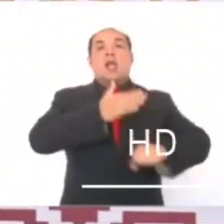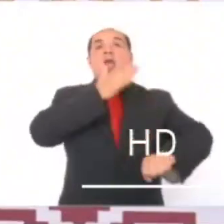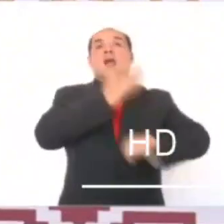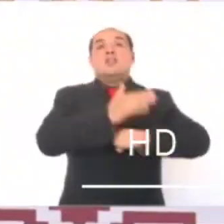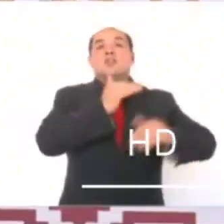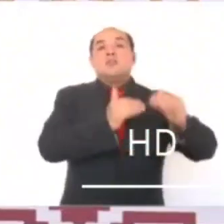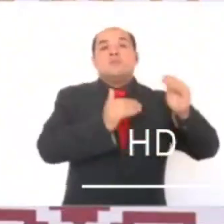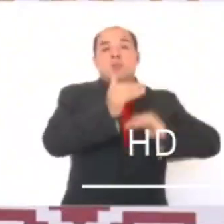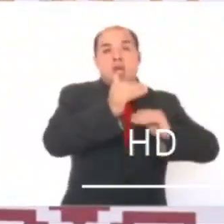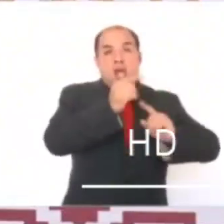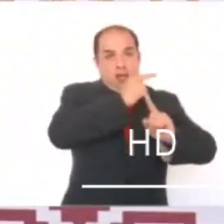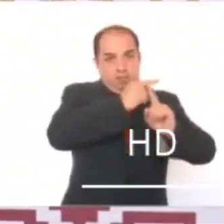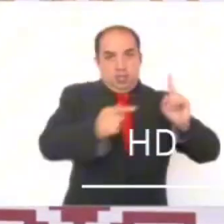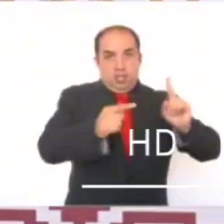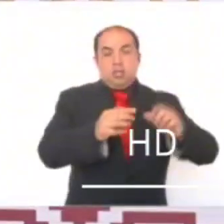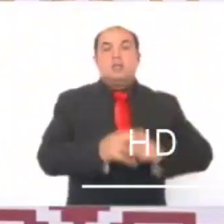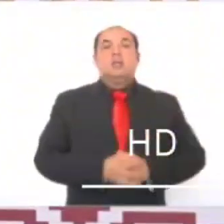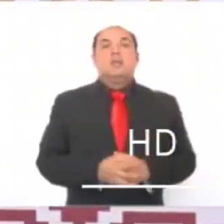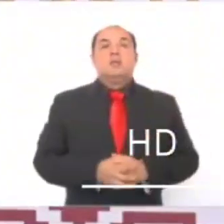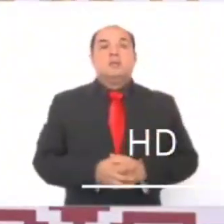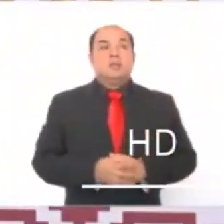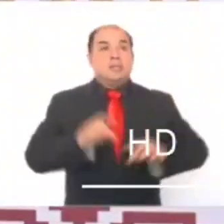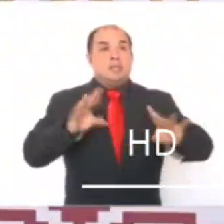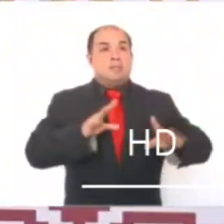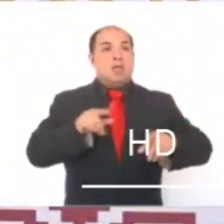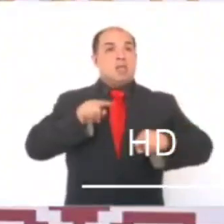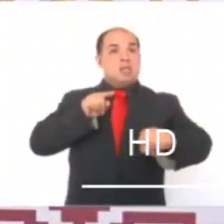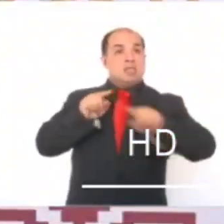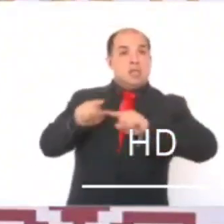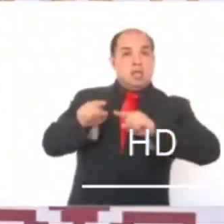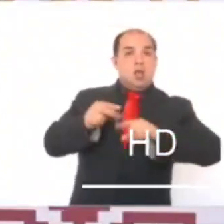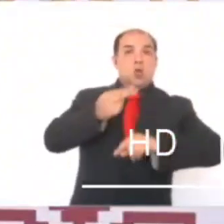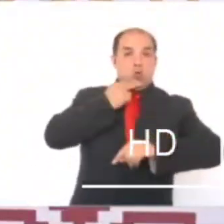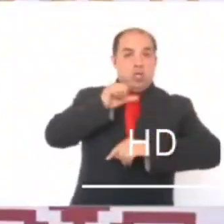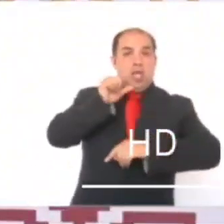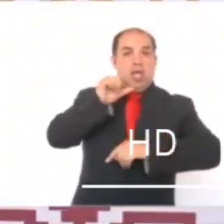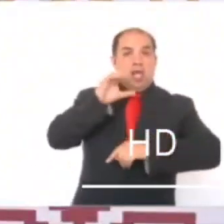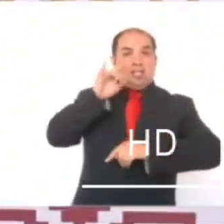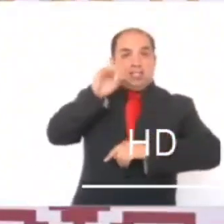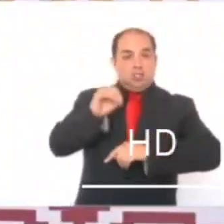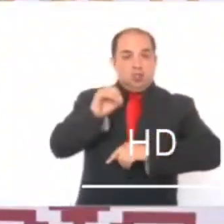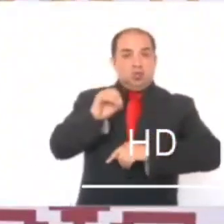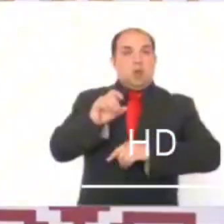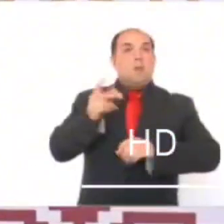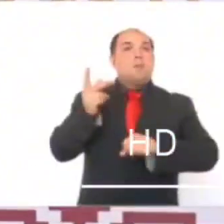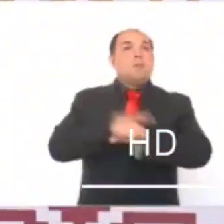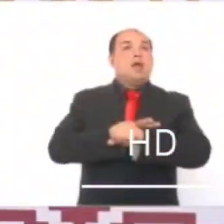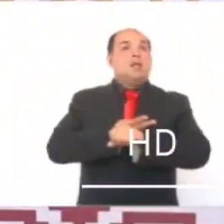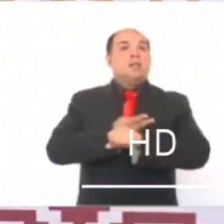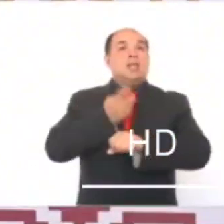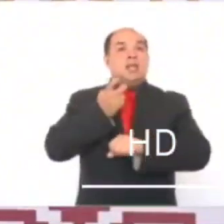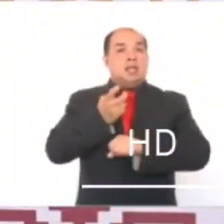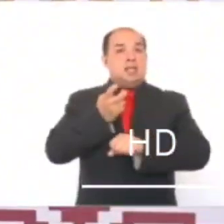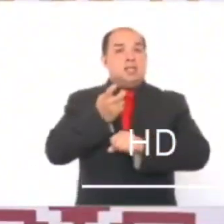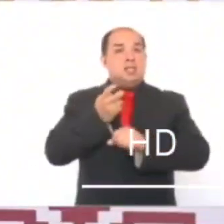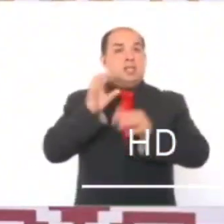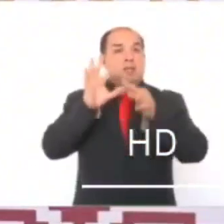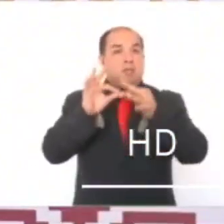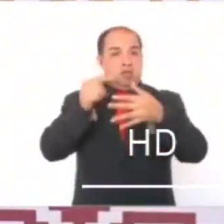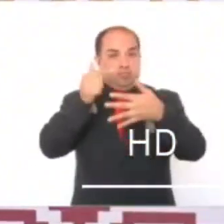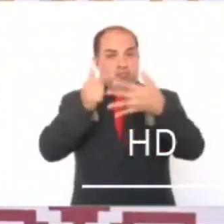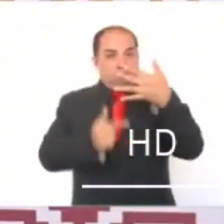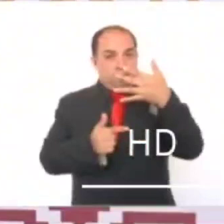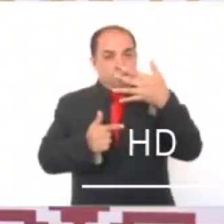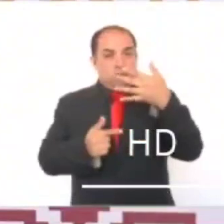aumenta en una mitad más si el ataque mediante ácido ocurre en estas